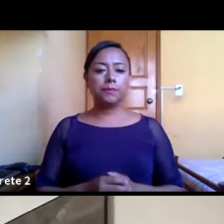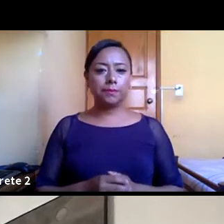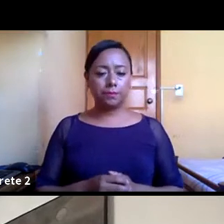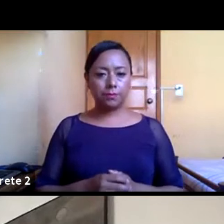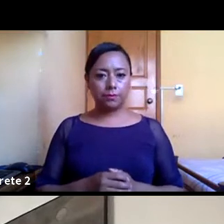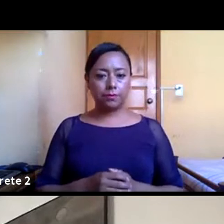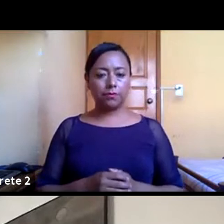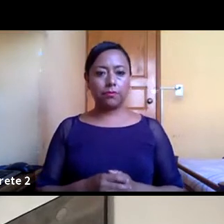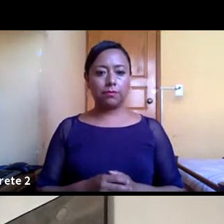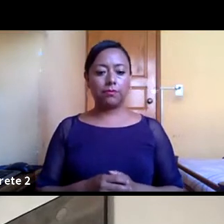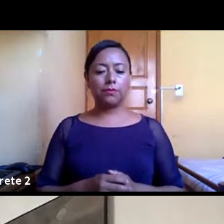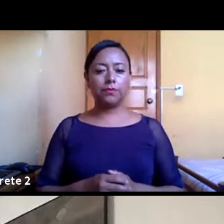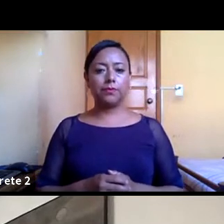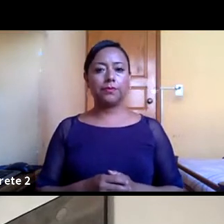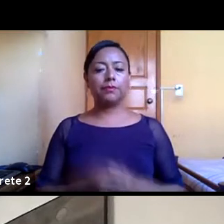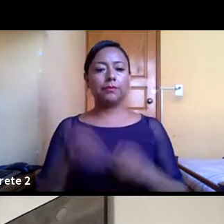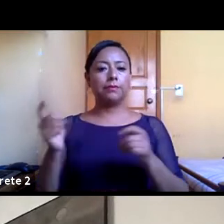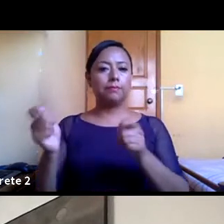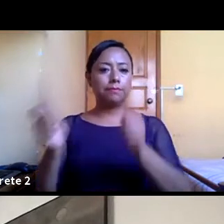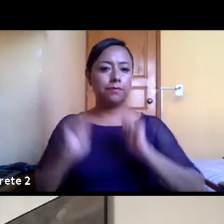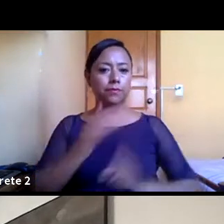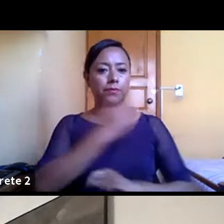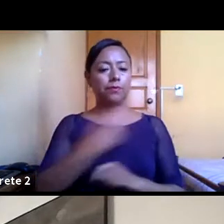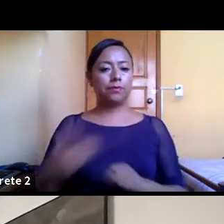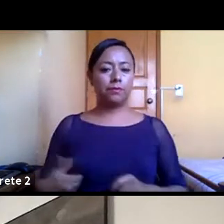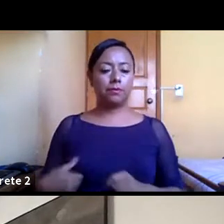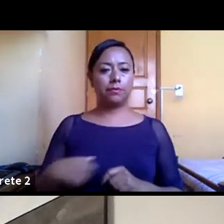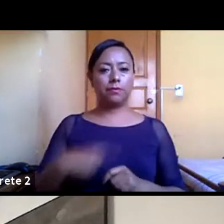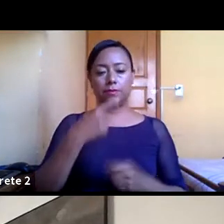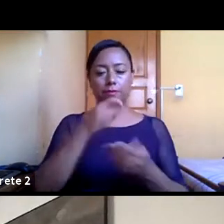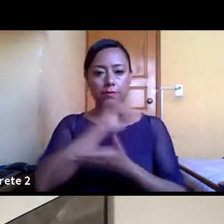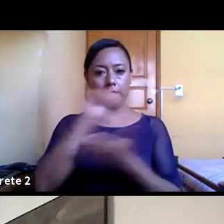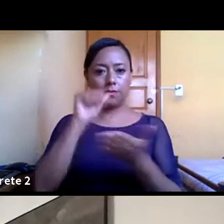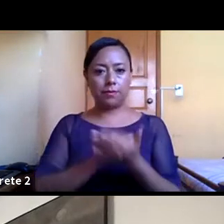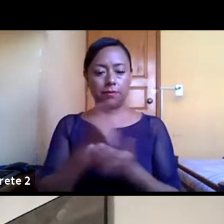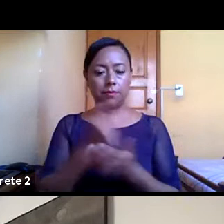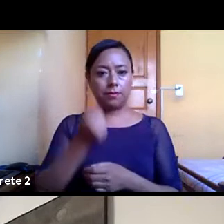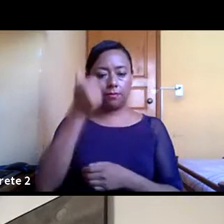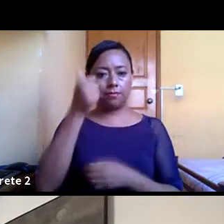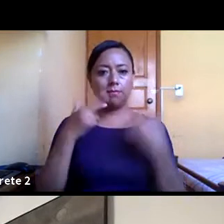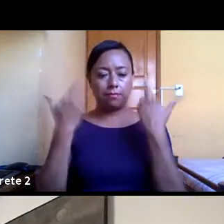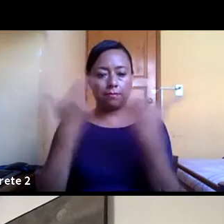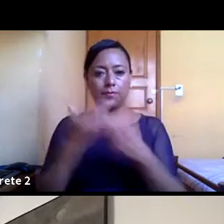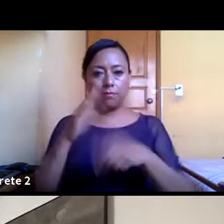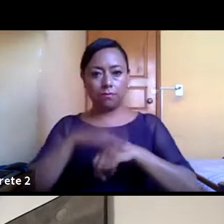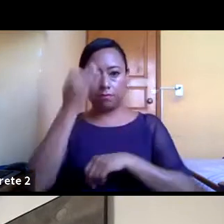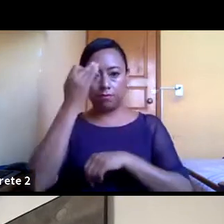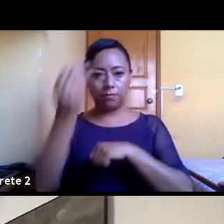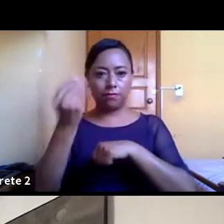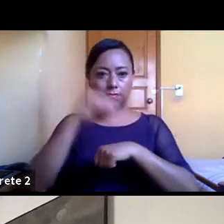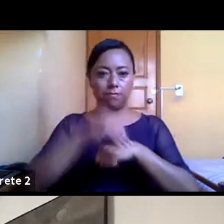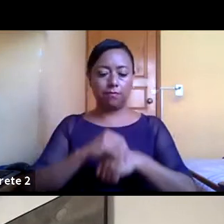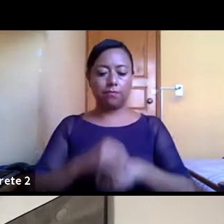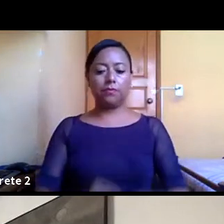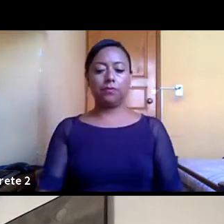Damos continuidad al orden del día. Por instrucción de la presidencia, está a consideración el acta de la primera sesión extraordinaria.